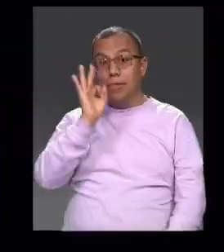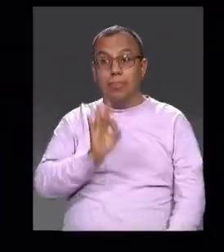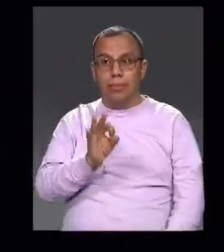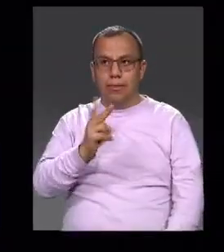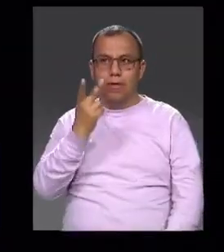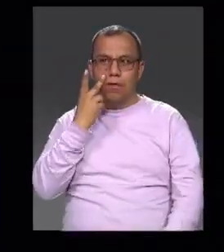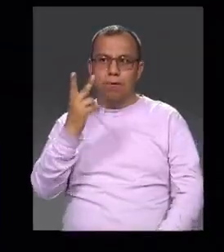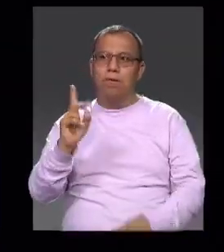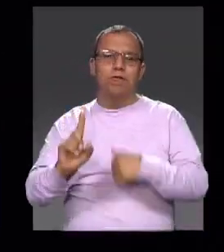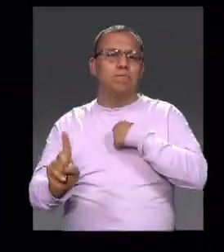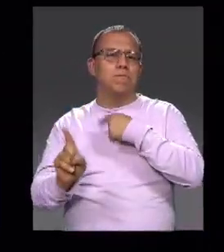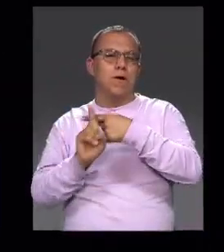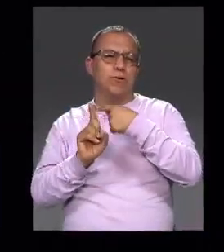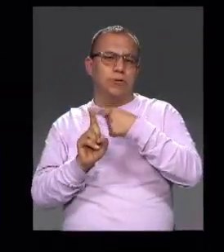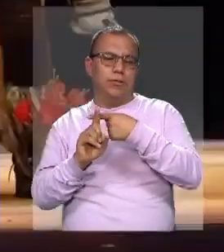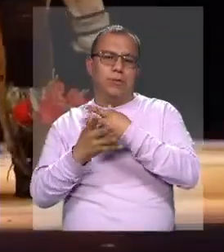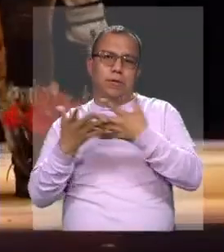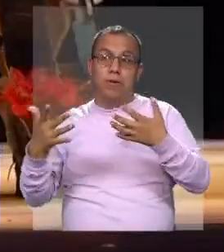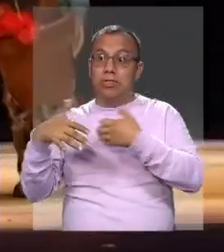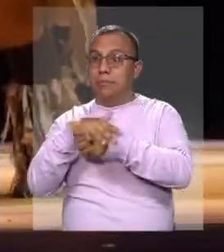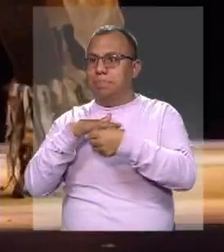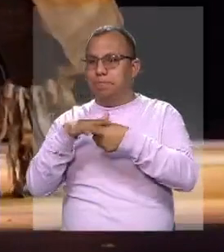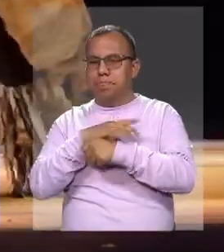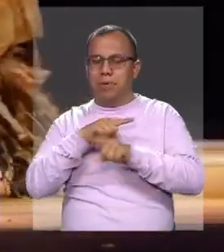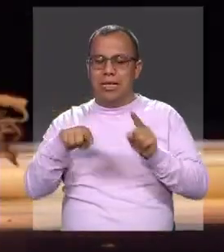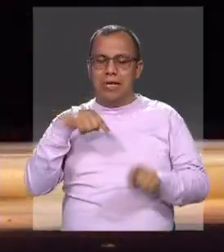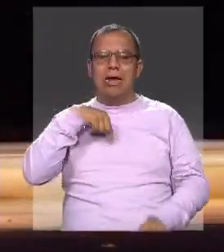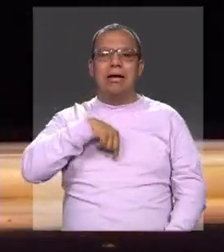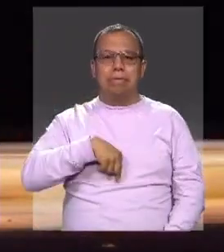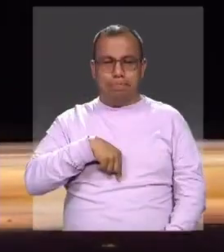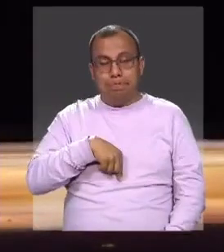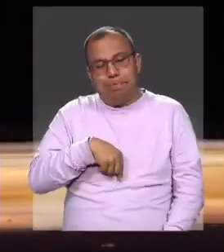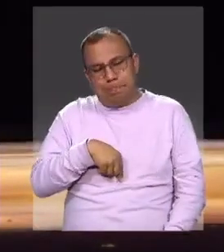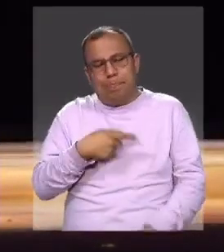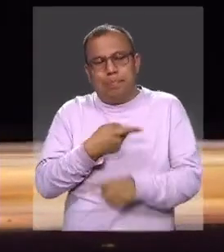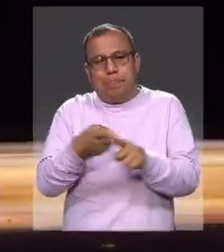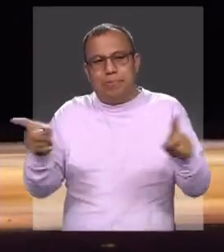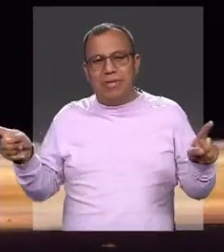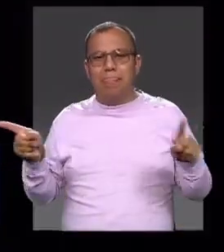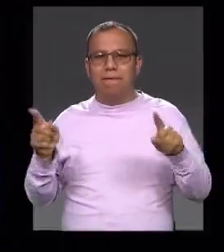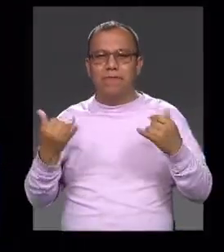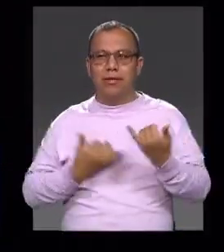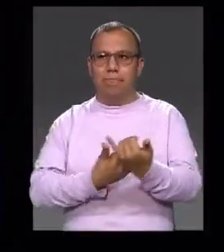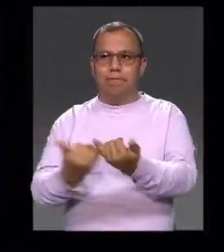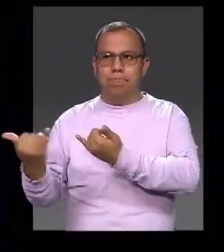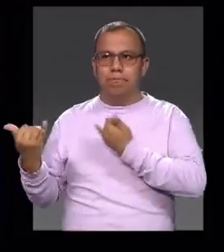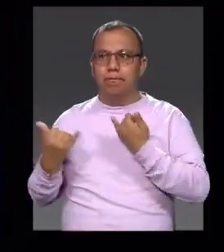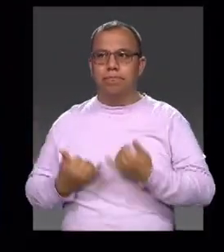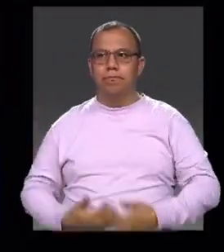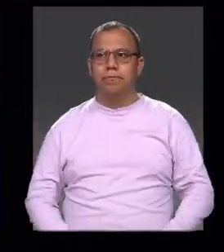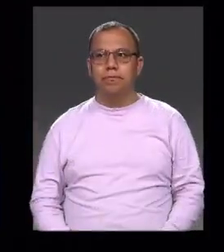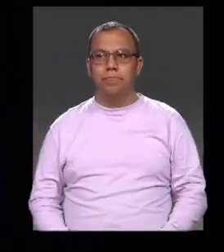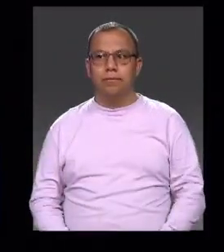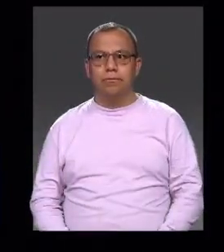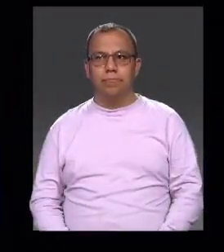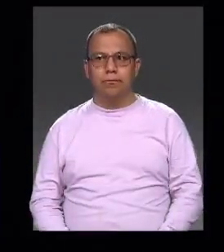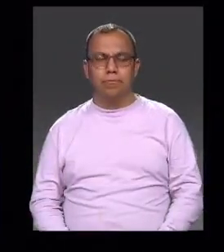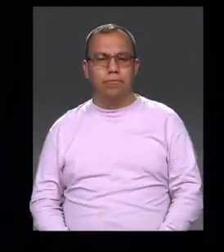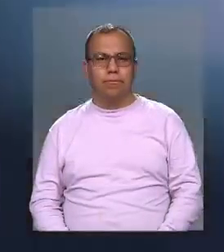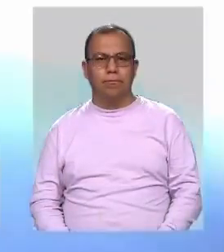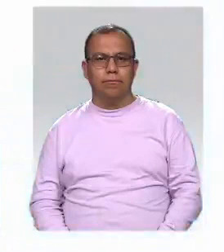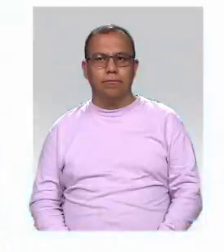el lado bueno de las cosas pese a que muy en el fondo la realidad sea muy distinta. La risa siempre se le escucha por todo